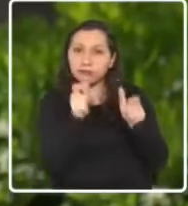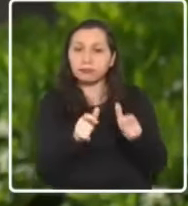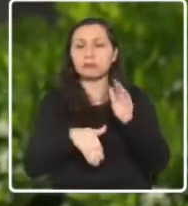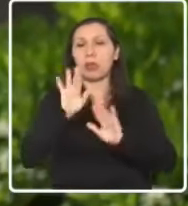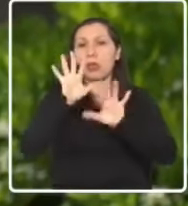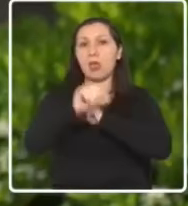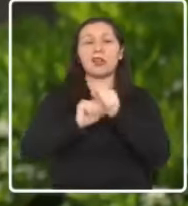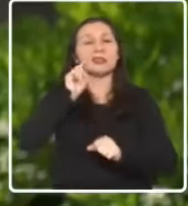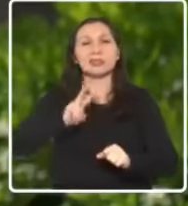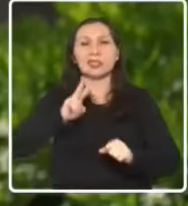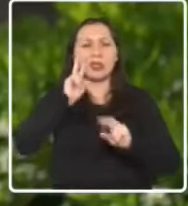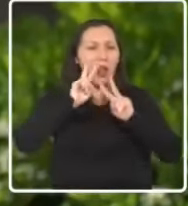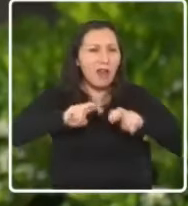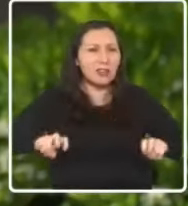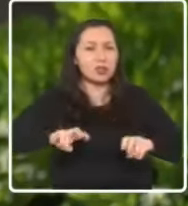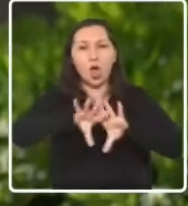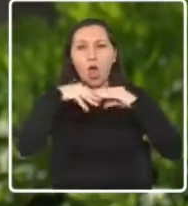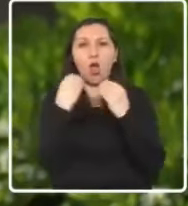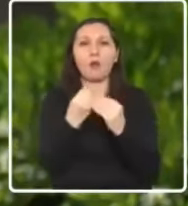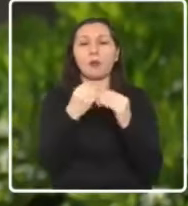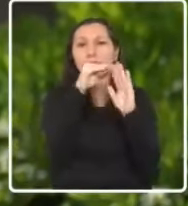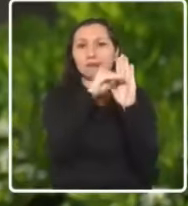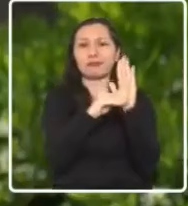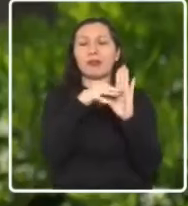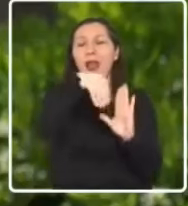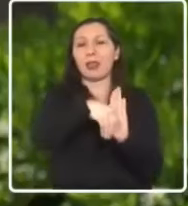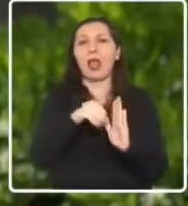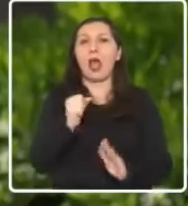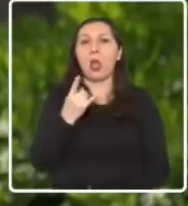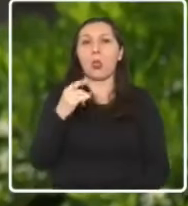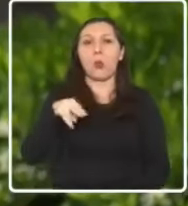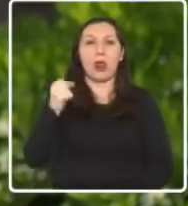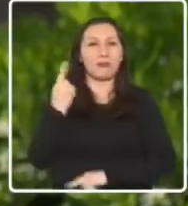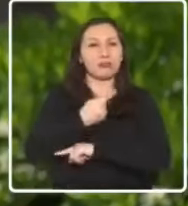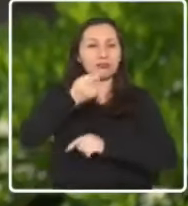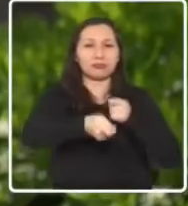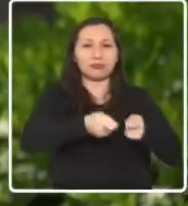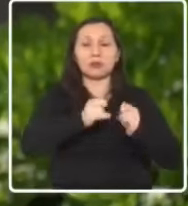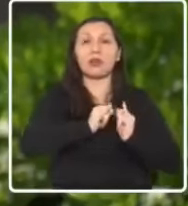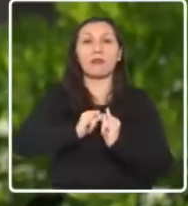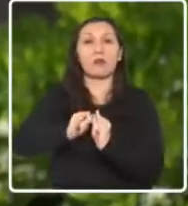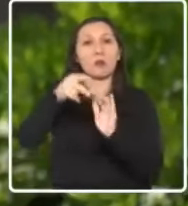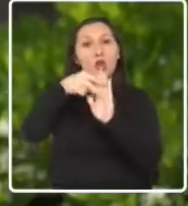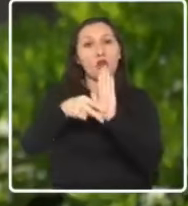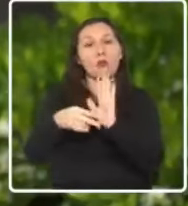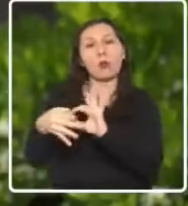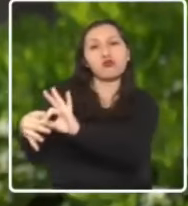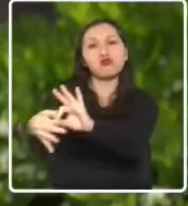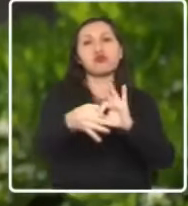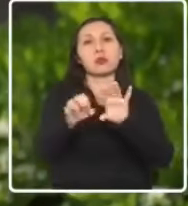10 años sin una revisión integral de la ordenanza de aduana. En muchos casos hemos uniformado ciertas normas con el resto del